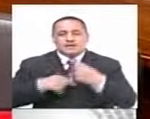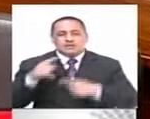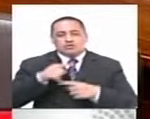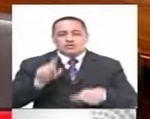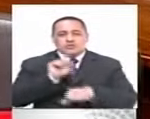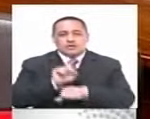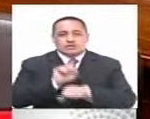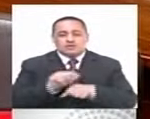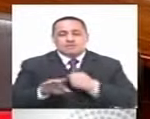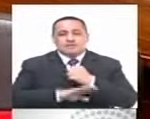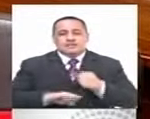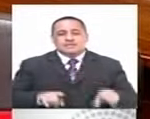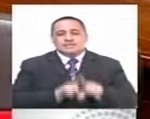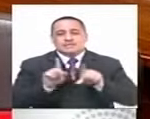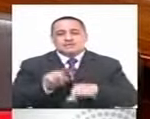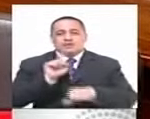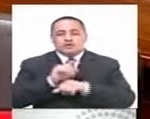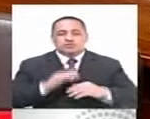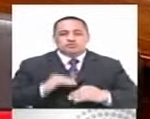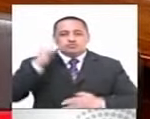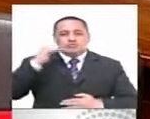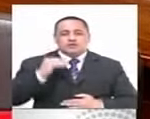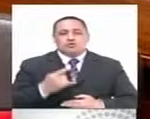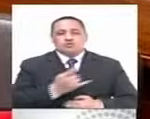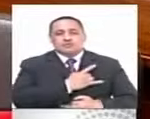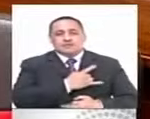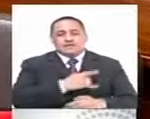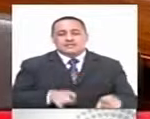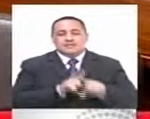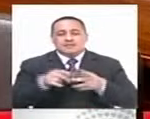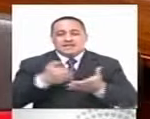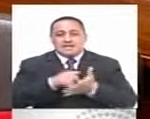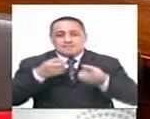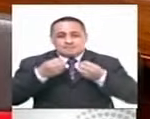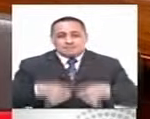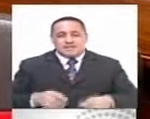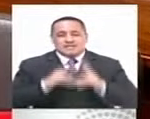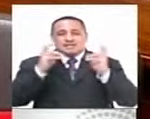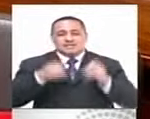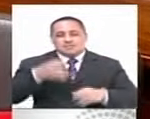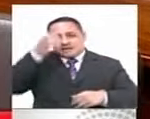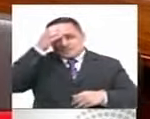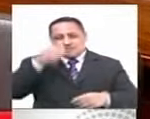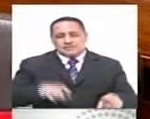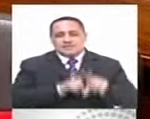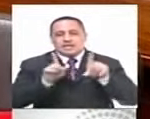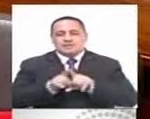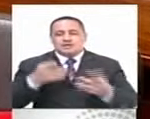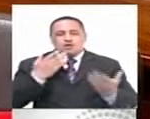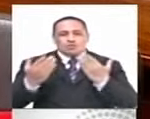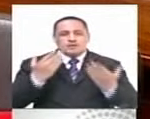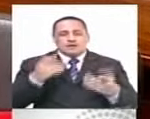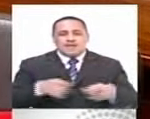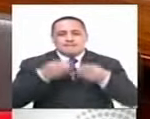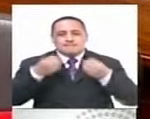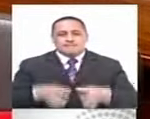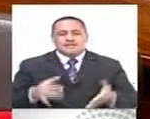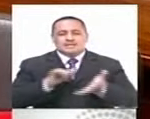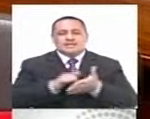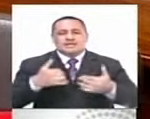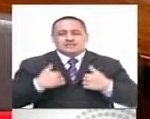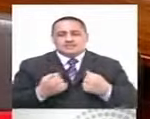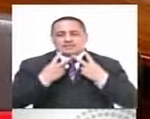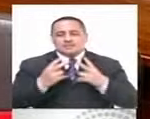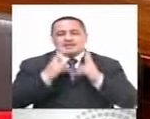la educación básica y en la educación superior. Lo que hoy día se pierde en términos de capacidades es comparable a la pérdida que tenemos